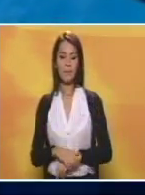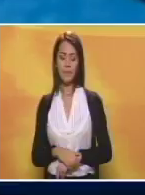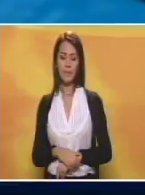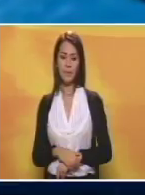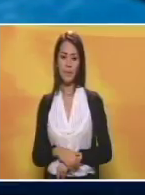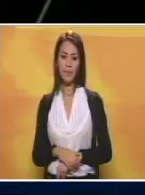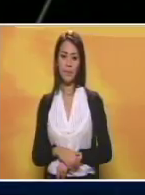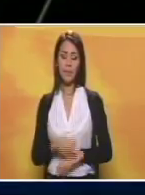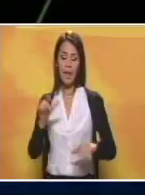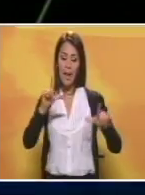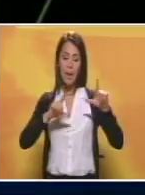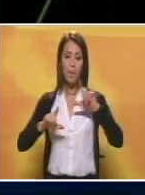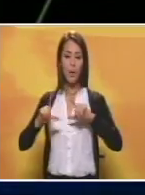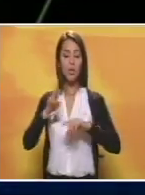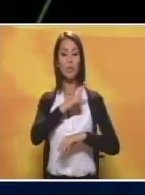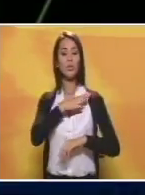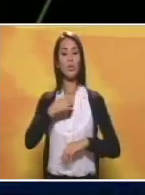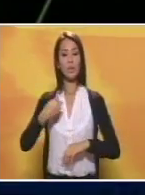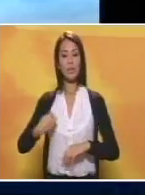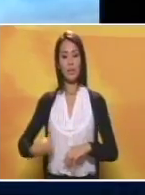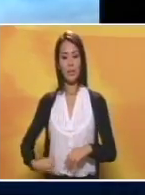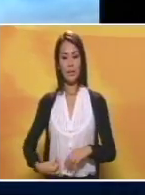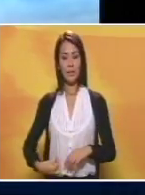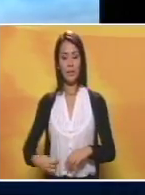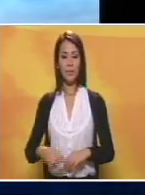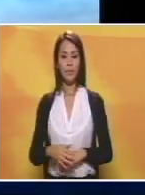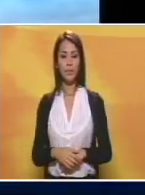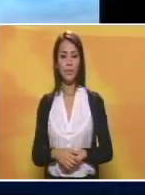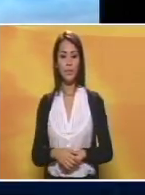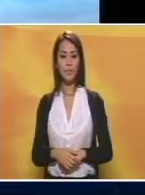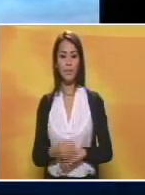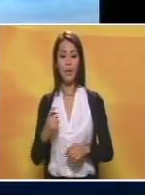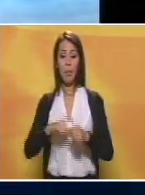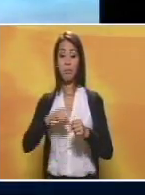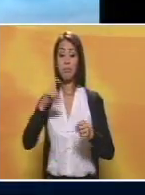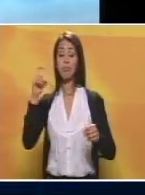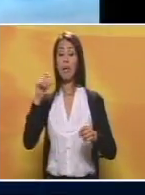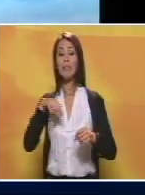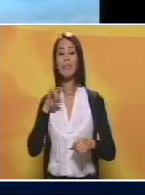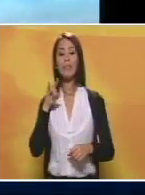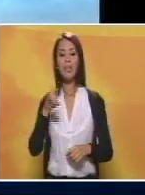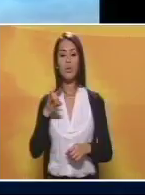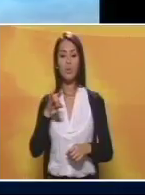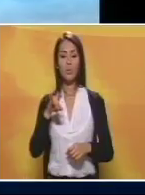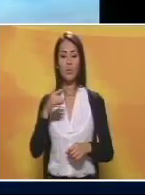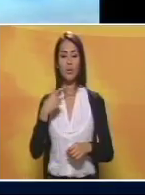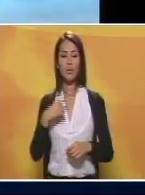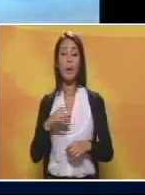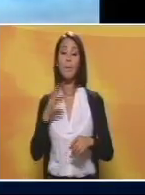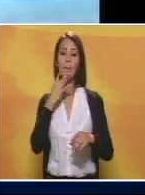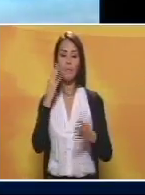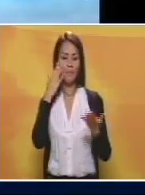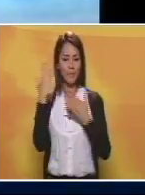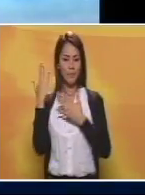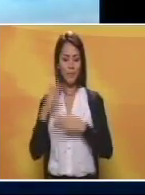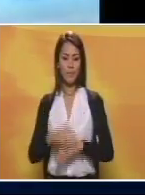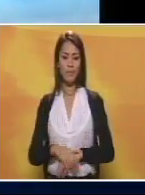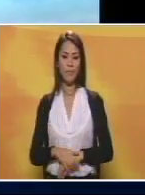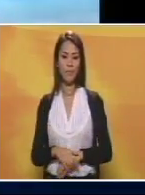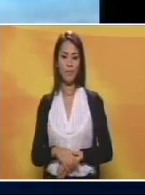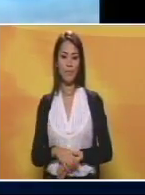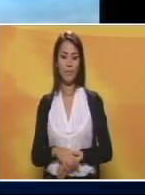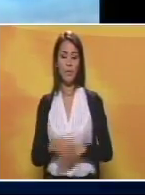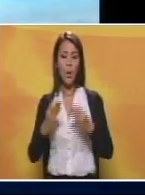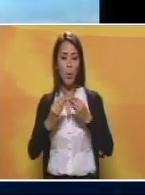El laboratorio espacial chino Tiangong-1 se desintegró este lunes casi por completo sobre el Pacífico Sur sin